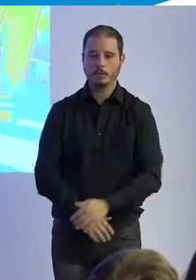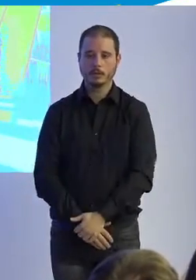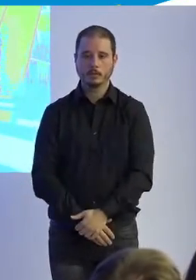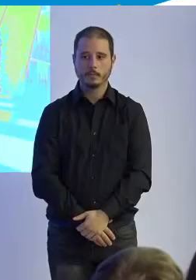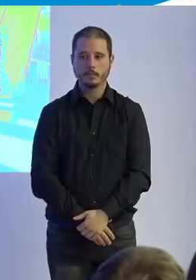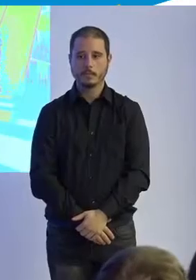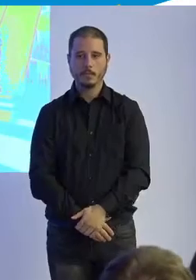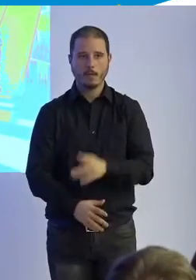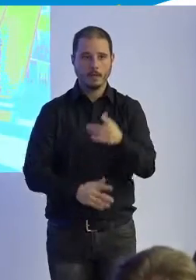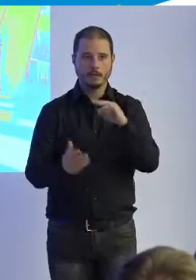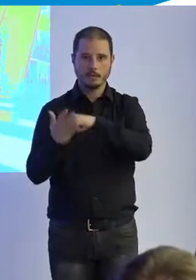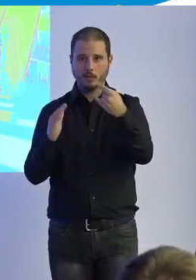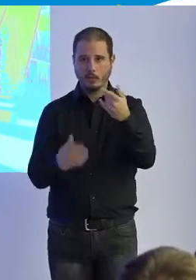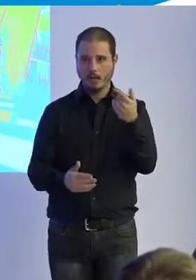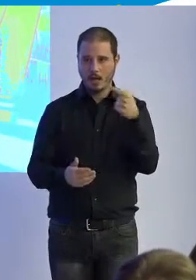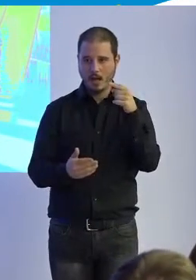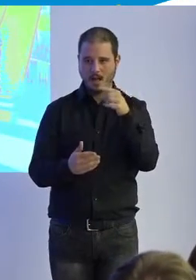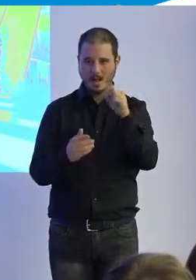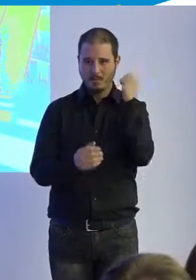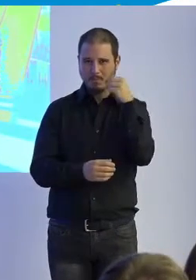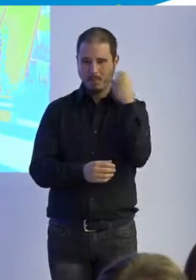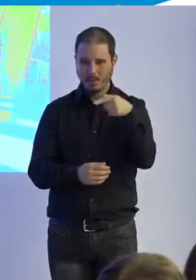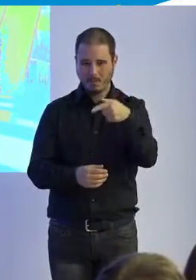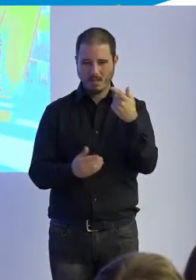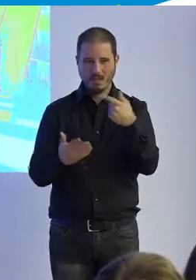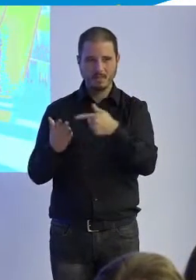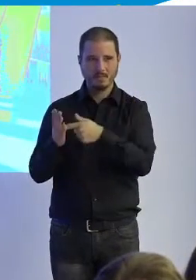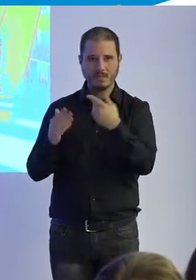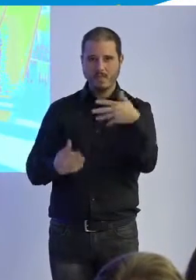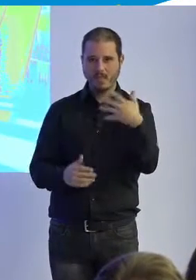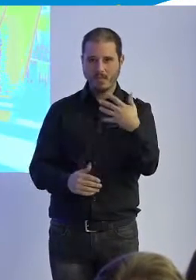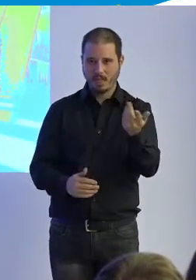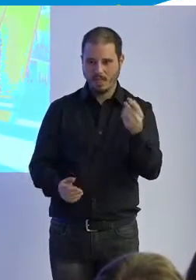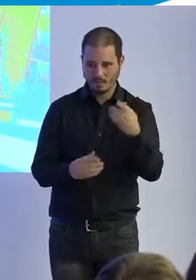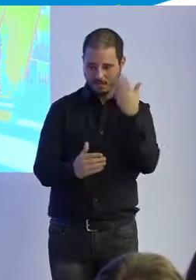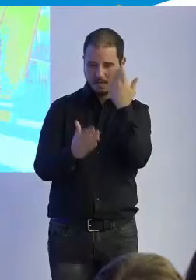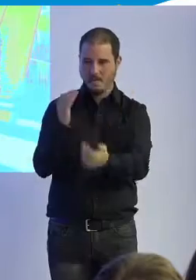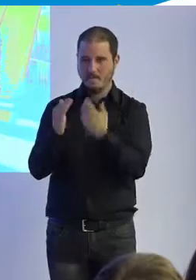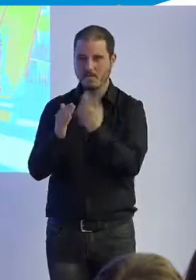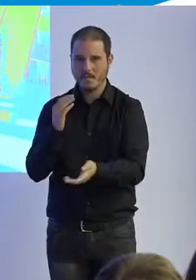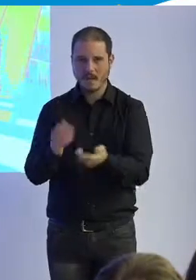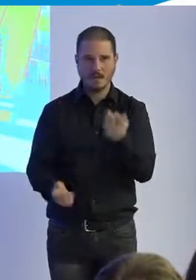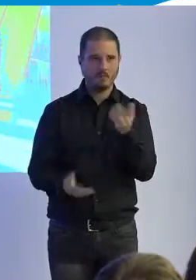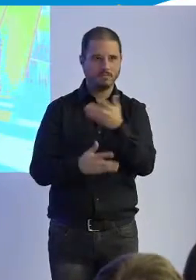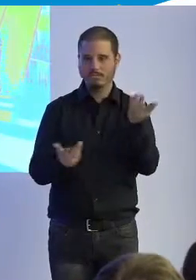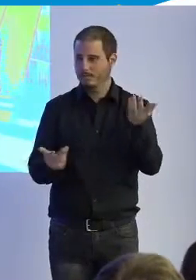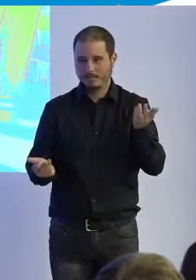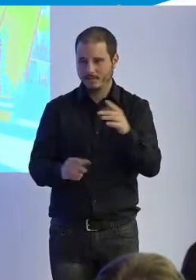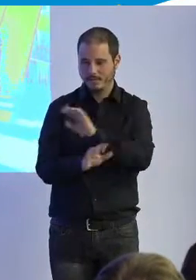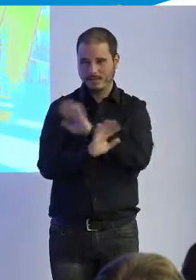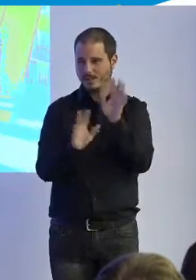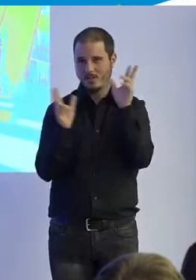bastante mala. O sea, de hecho, falla como una escopeta de feria, la geolocalización está hecha como... bueno, en